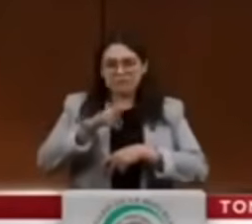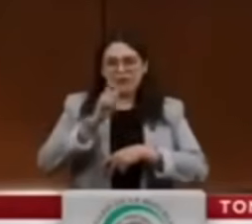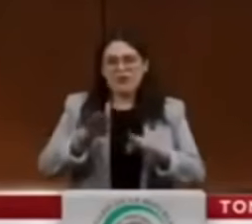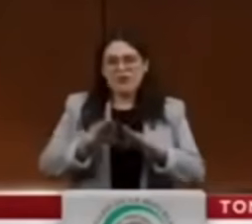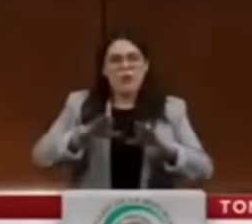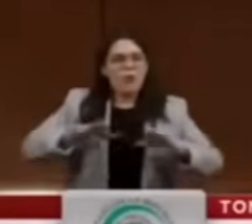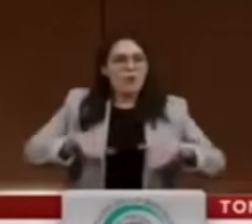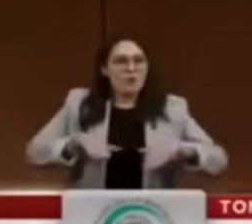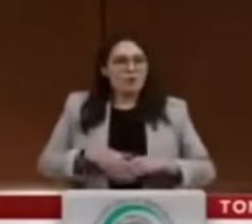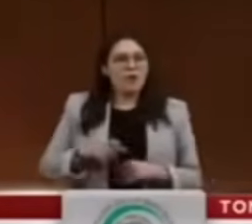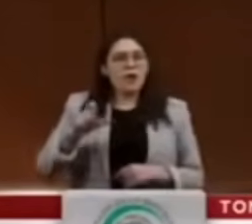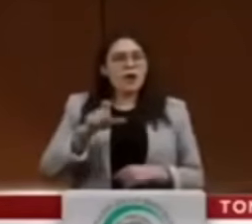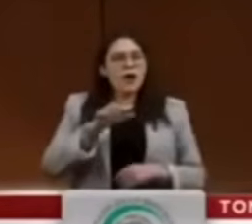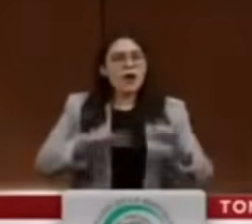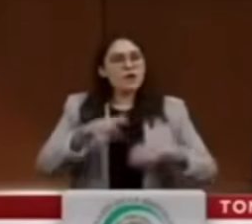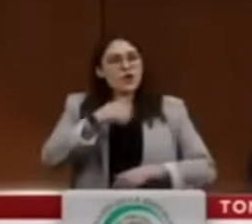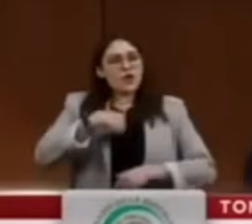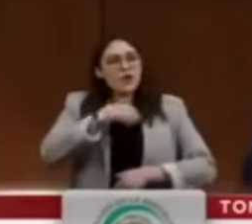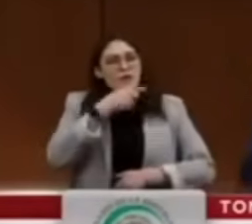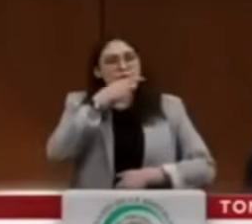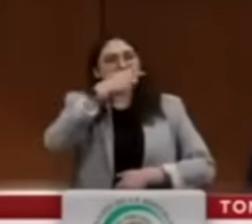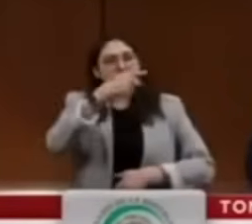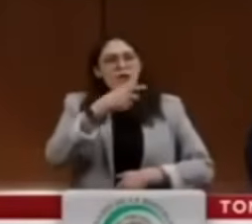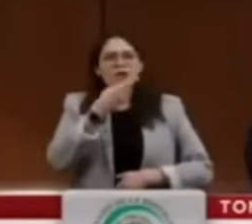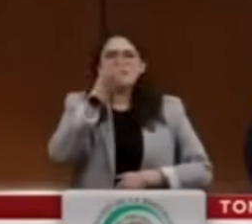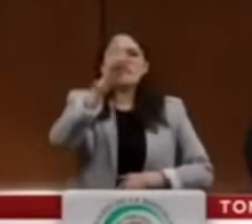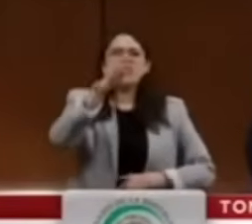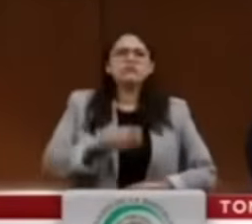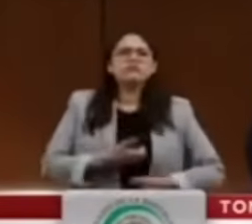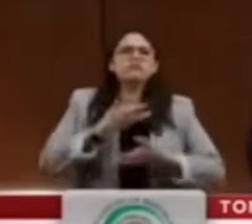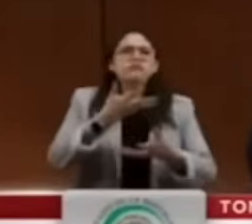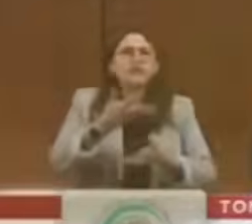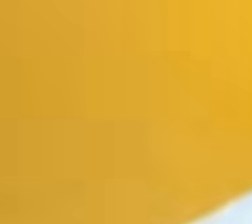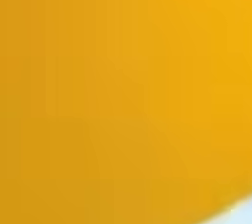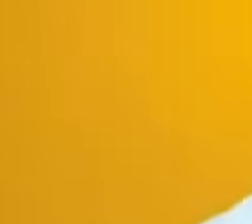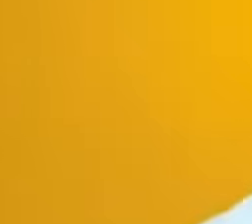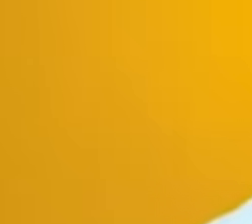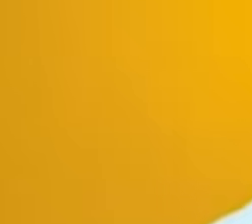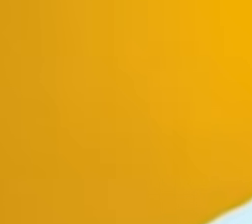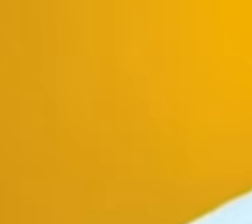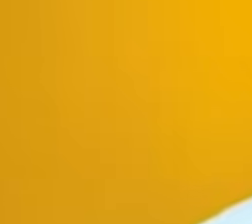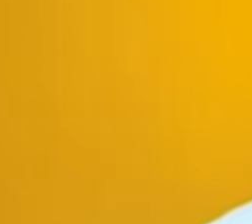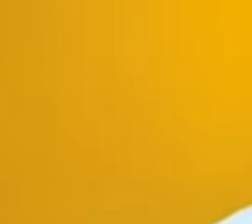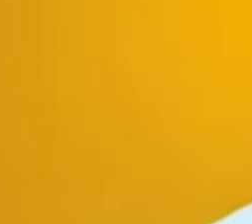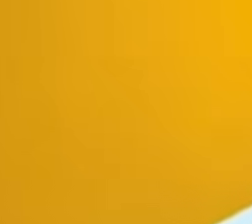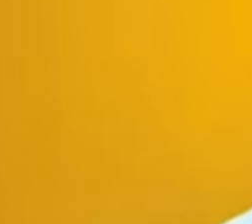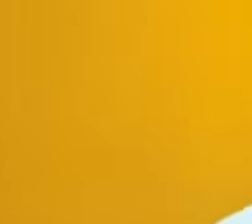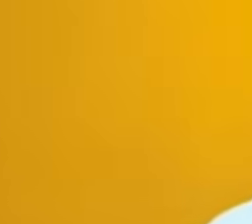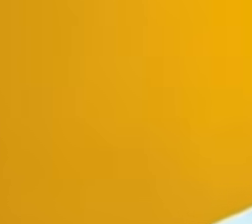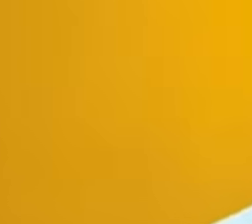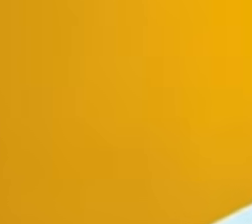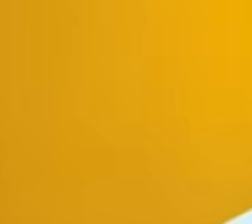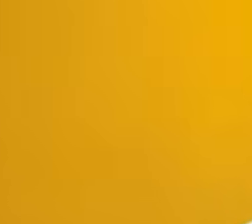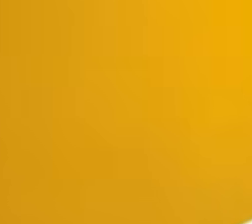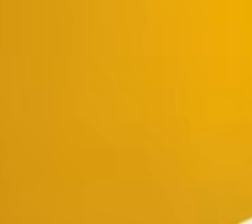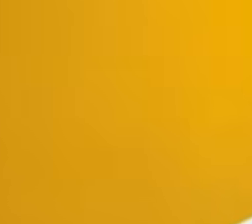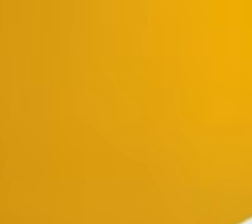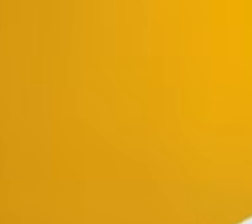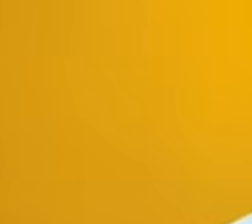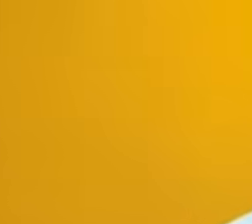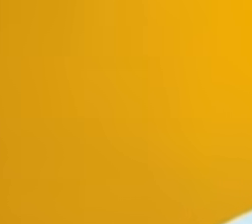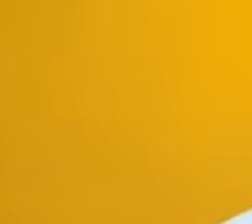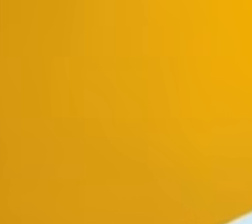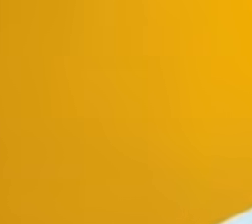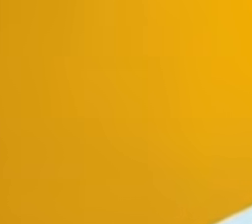mega marcha, ¿no? Su mega marcha para sacudir el país, en la que juntó a cuántas personas, 700